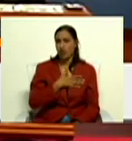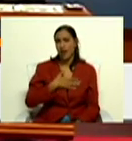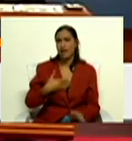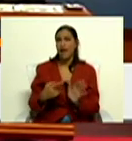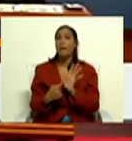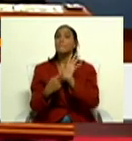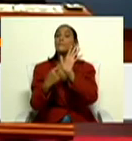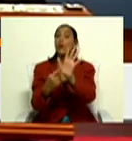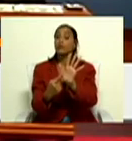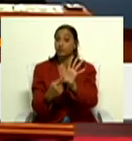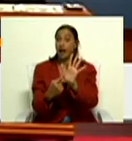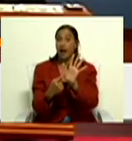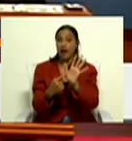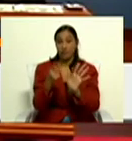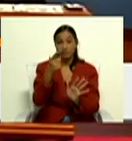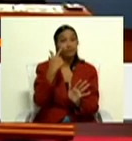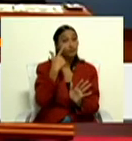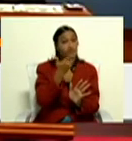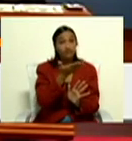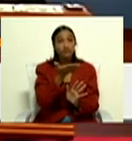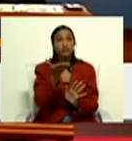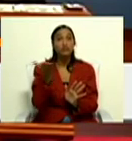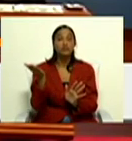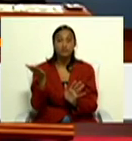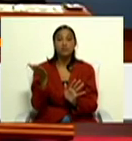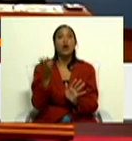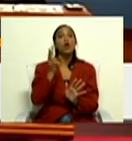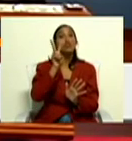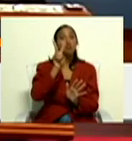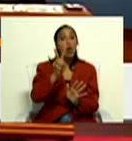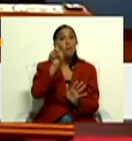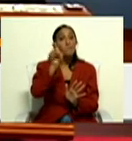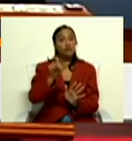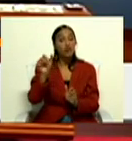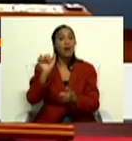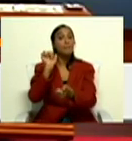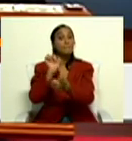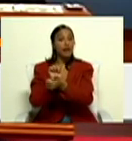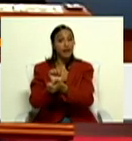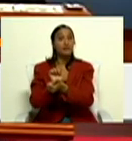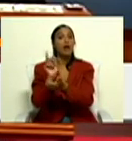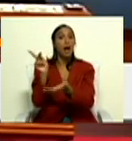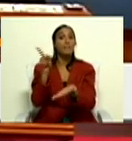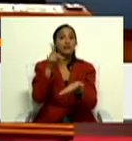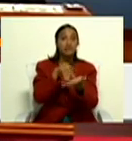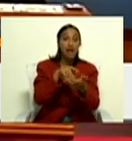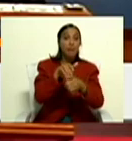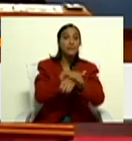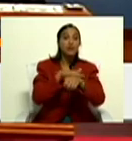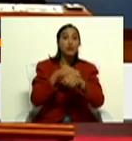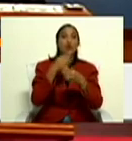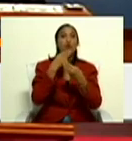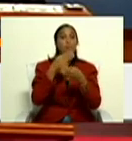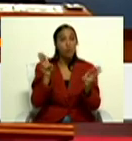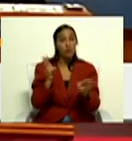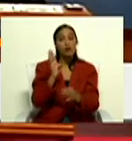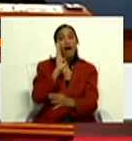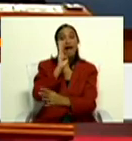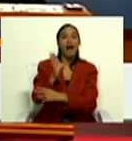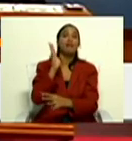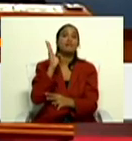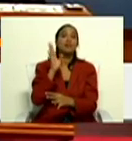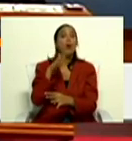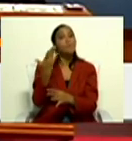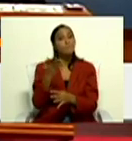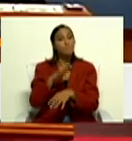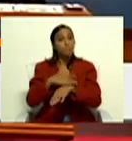cuando estos dos sujetos van a ser presentados para serle imputados los delitos que acabo de describir. Muchas